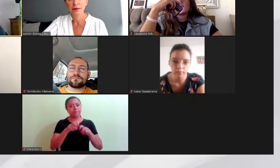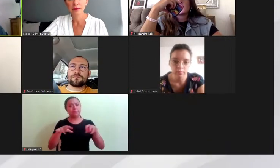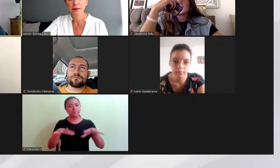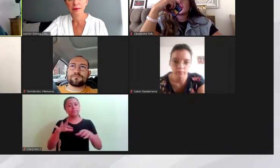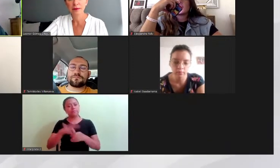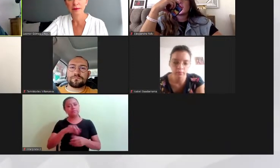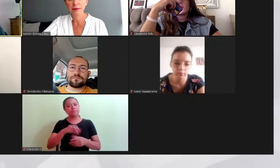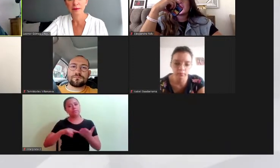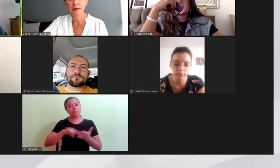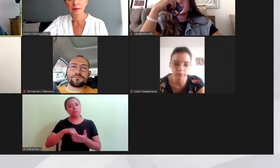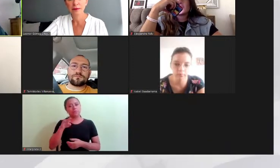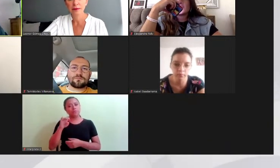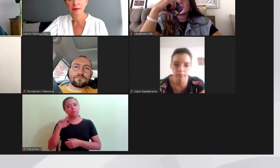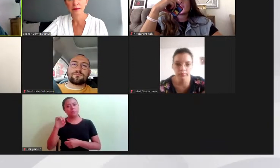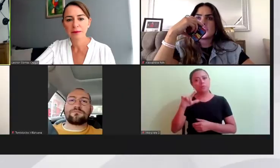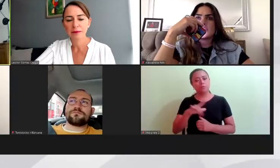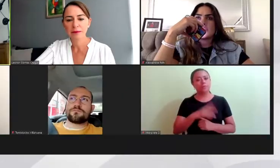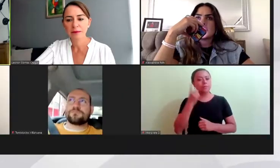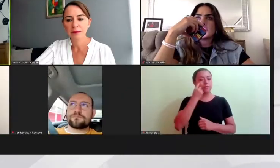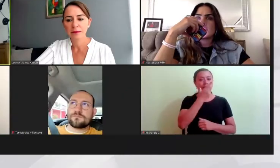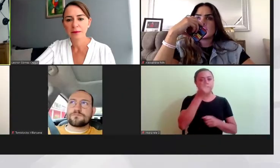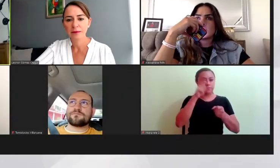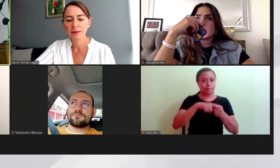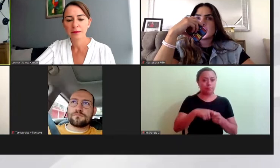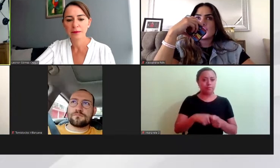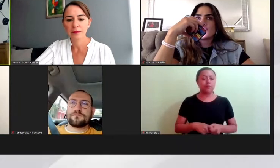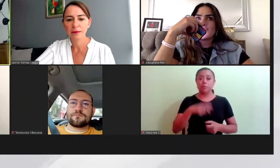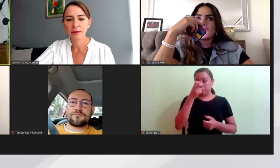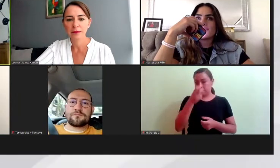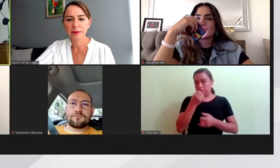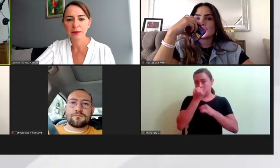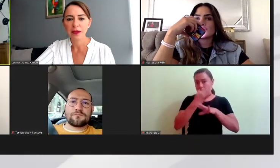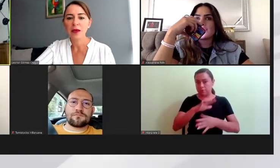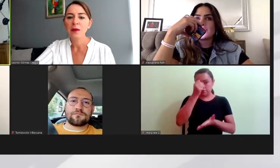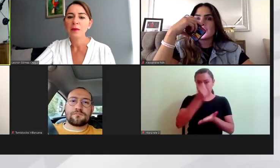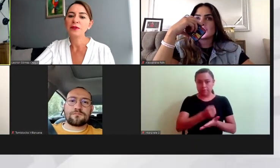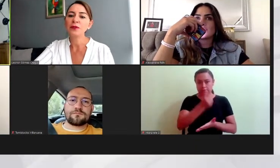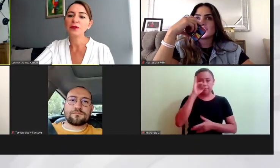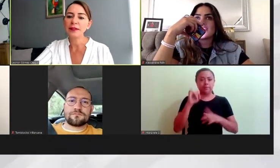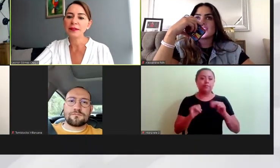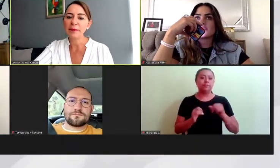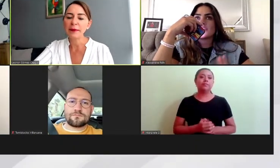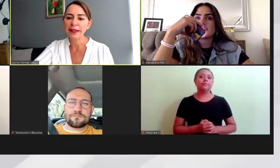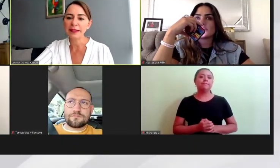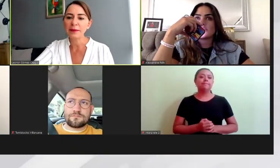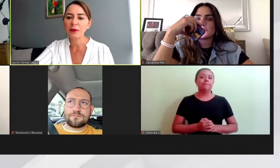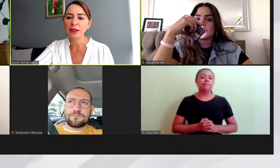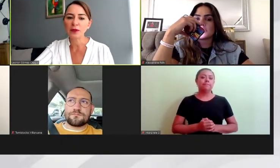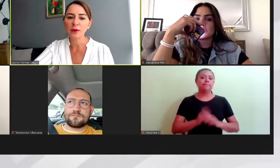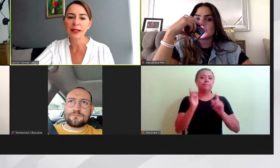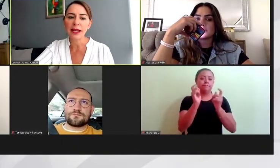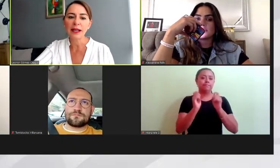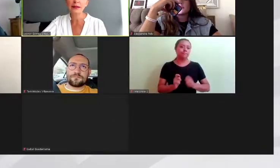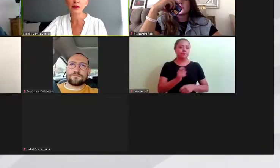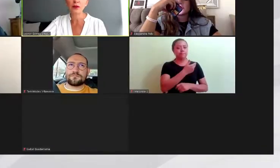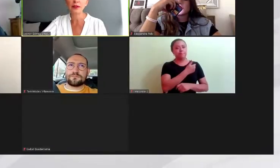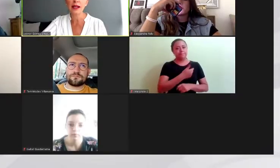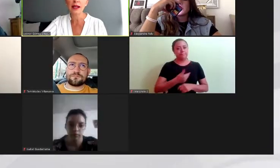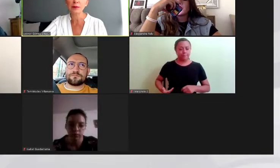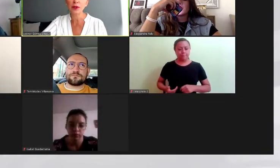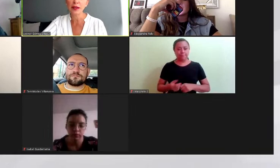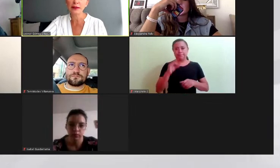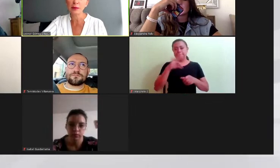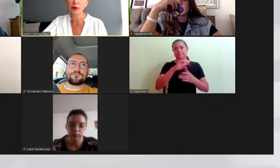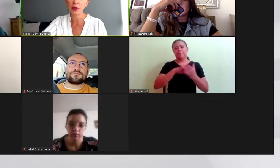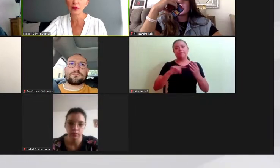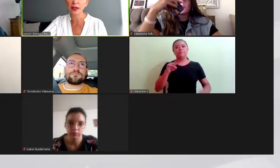y diputados integrantes si es de aprobarse el informe puesto a su consideración. Por instrucciones de la presidencia, en votación nominal, se consulta